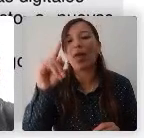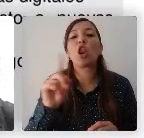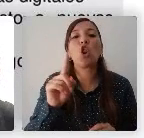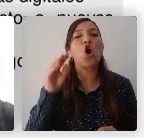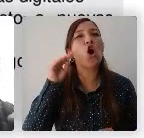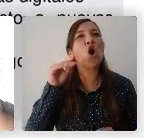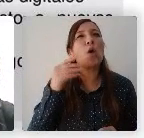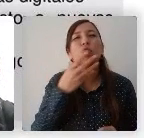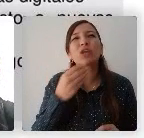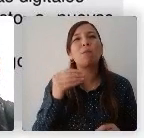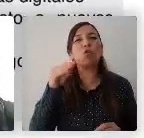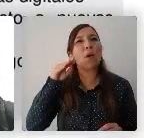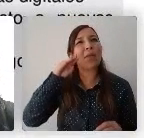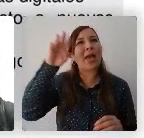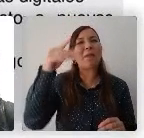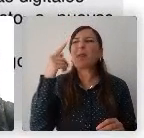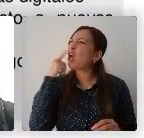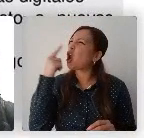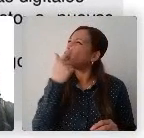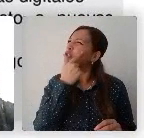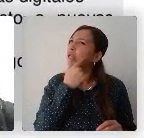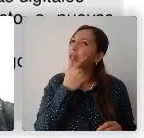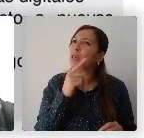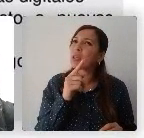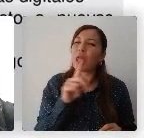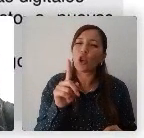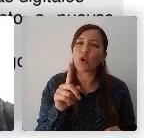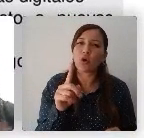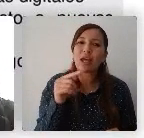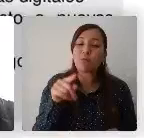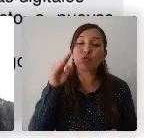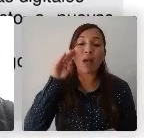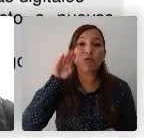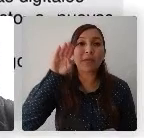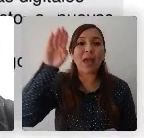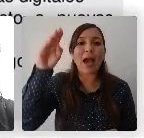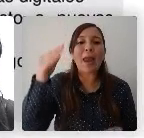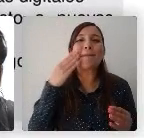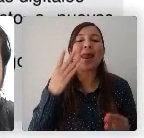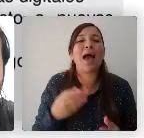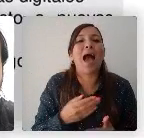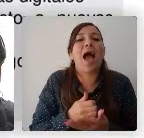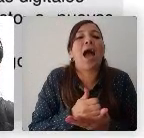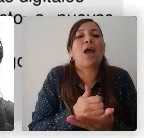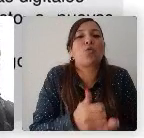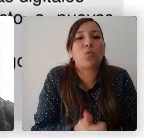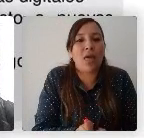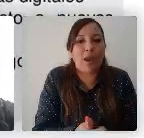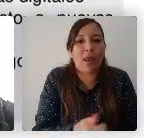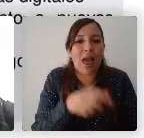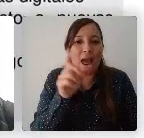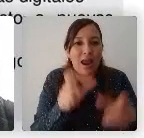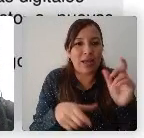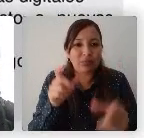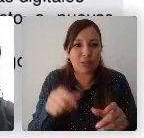por divertirme, por conocer, sino por conectarme, por ser una mejor persona, por conocer personas más auténticas, por conocer